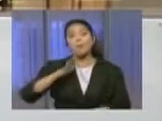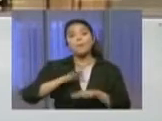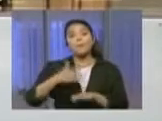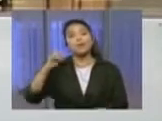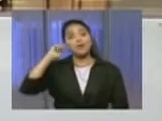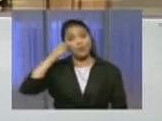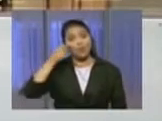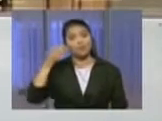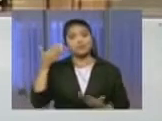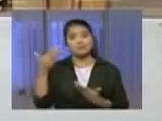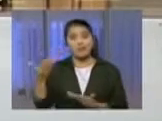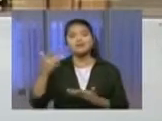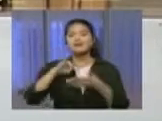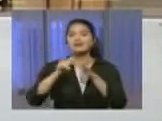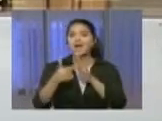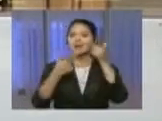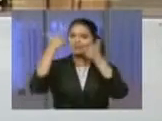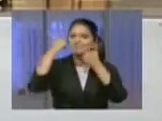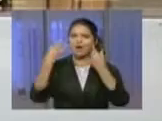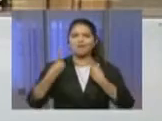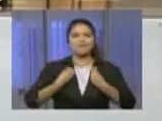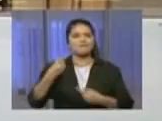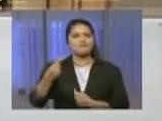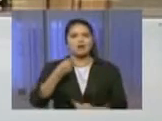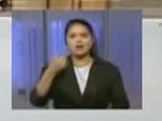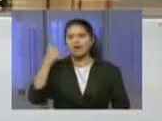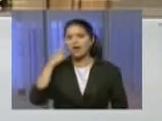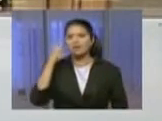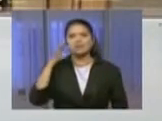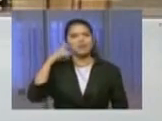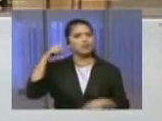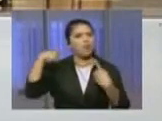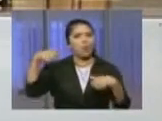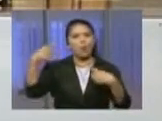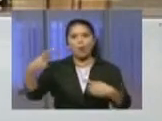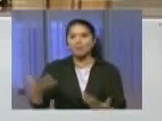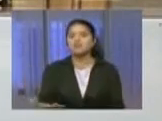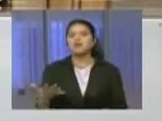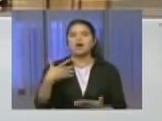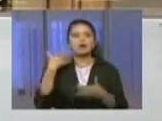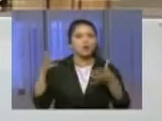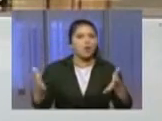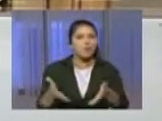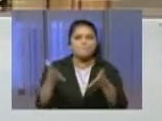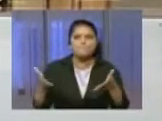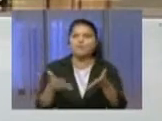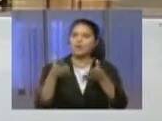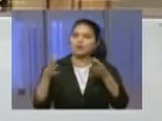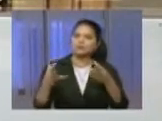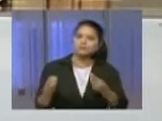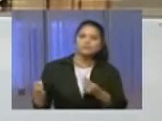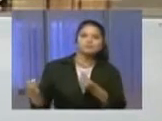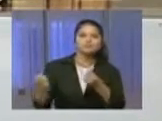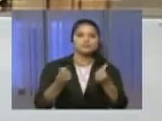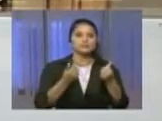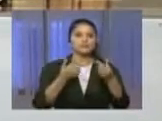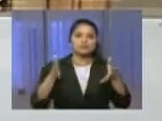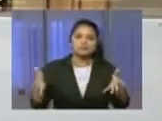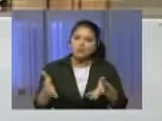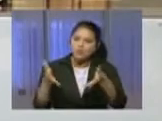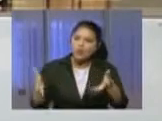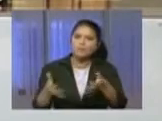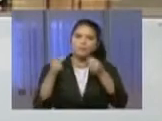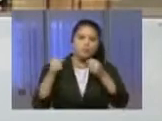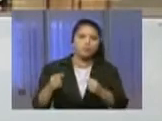Chávez Cadete es tener al Chávez vivo al Chávez de todos los días al que nos empuja al que nos inspira al que nos impulsa a